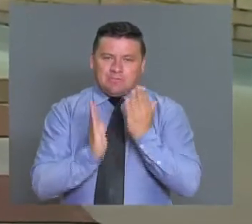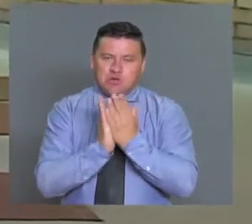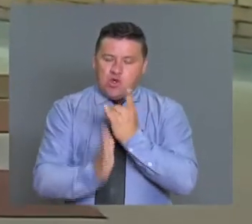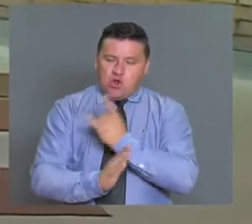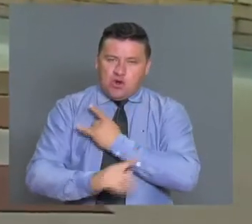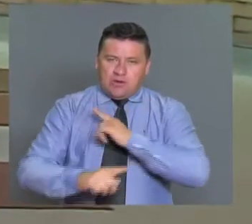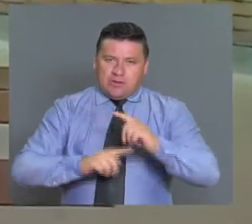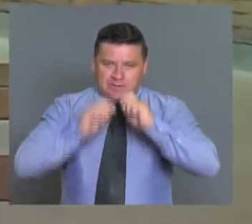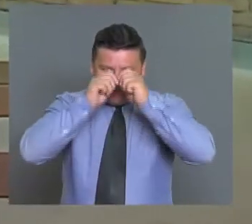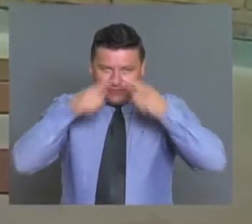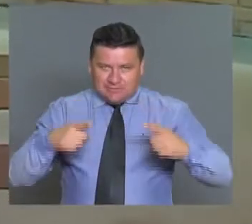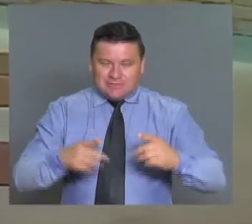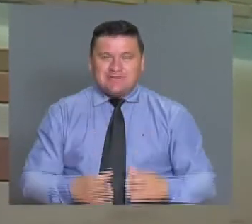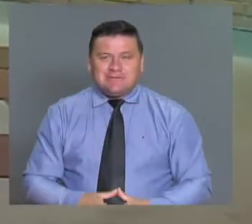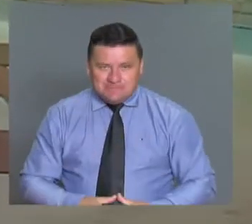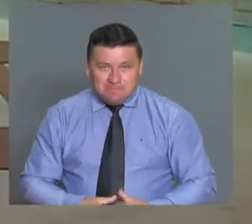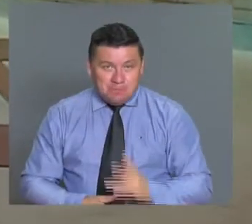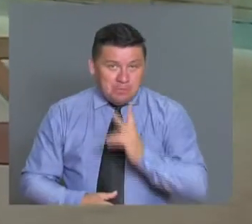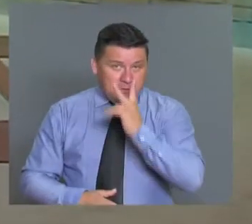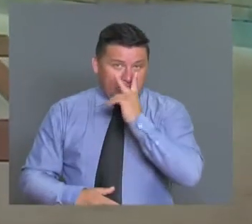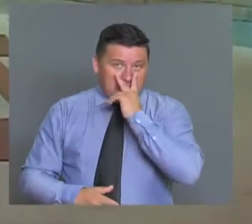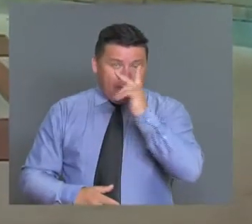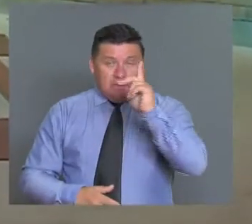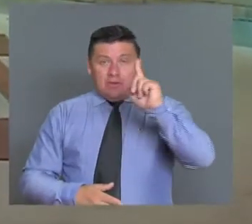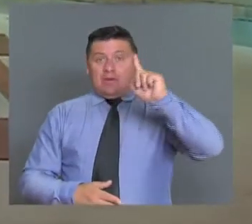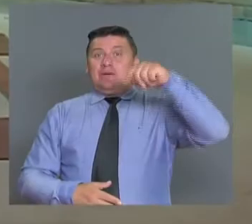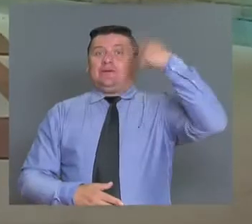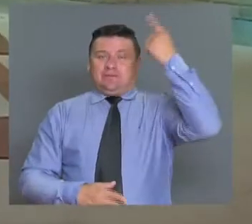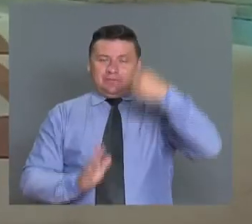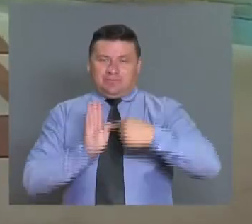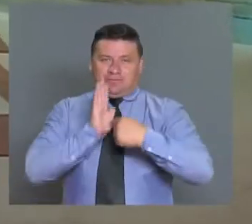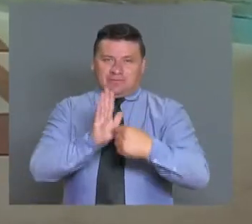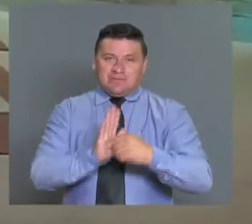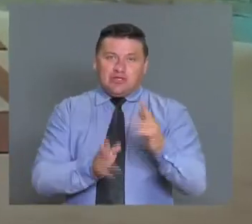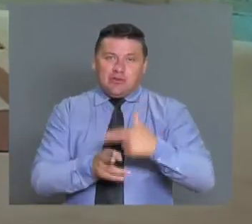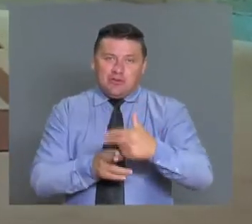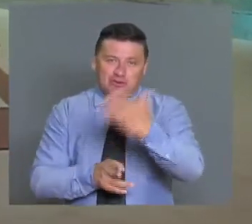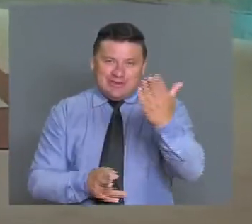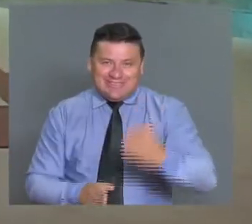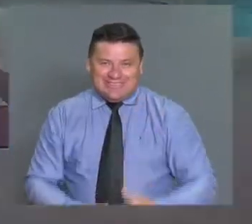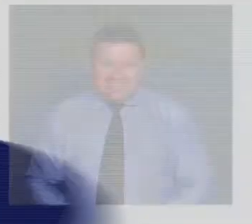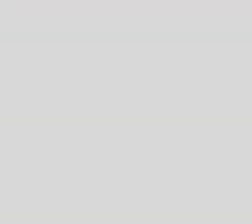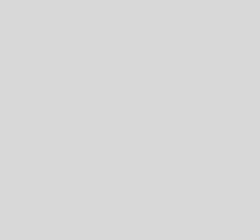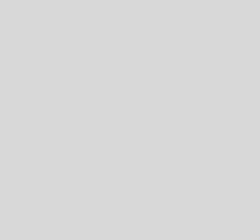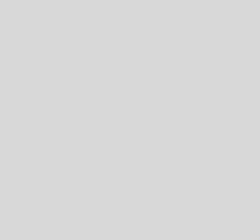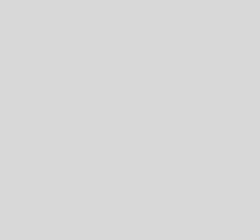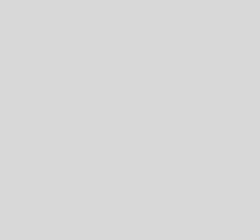Superior de Administración Pública. Nos vemos en una próxima emisión. Hasta pronto.